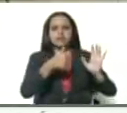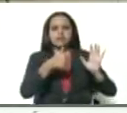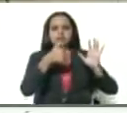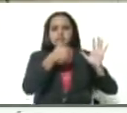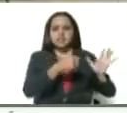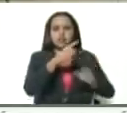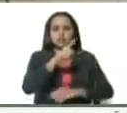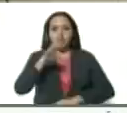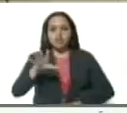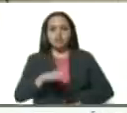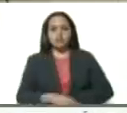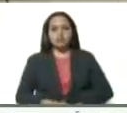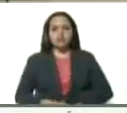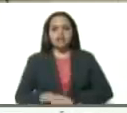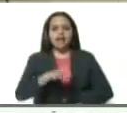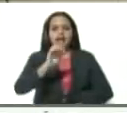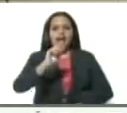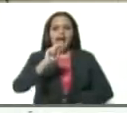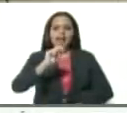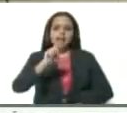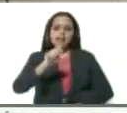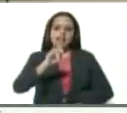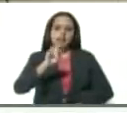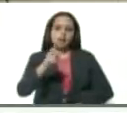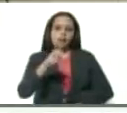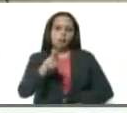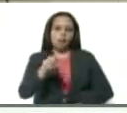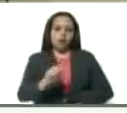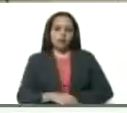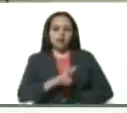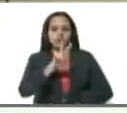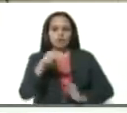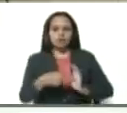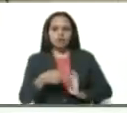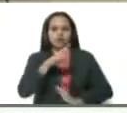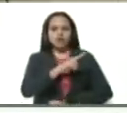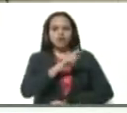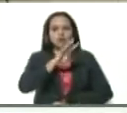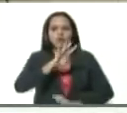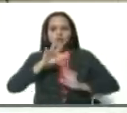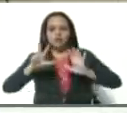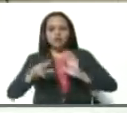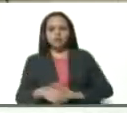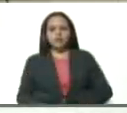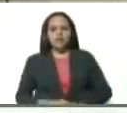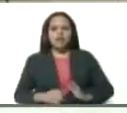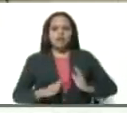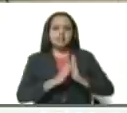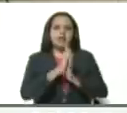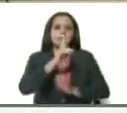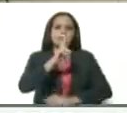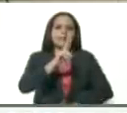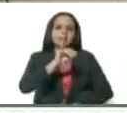2.615. Antigua y Barbuda, 2.248. San Vicente y las Granadinas,